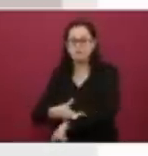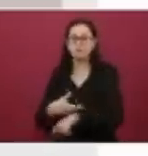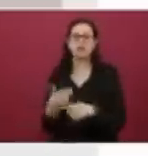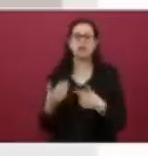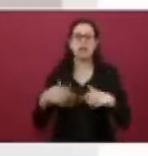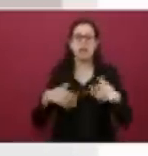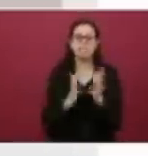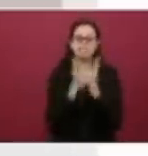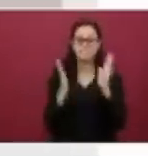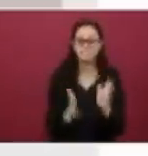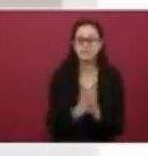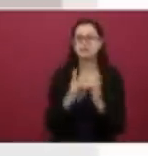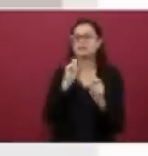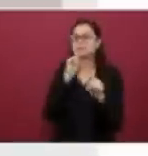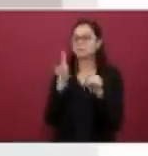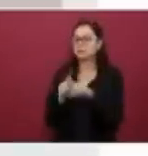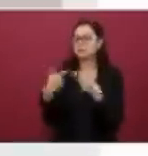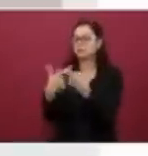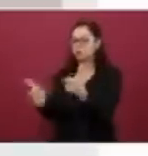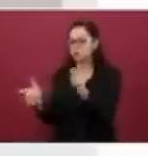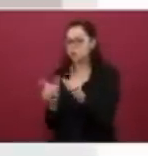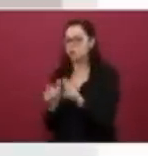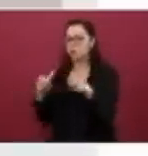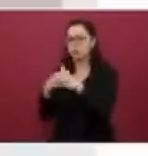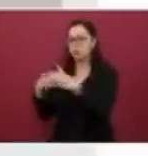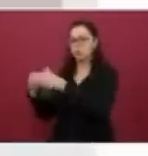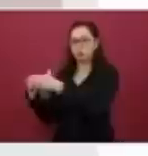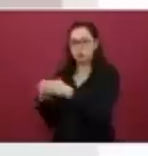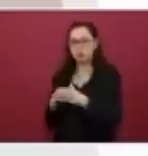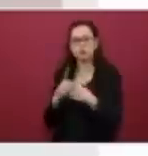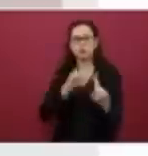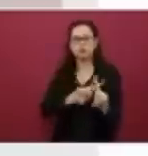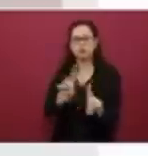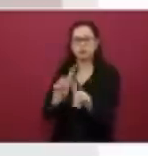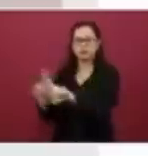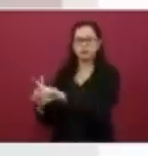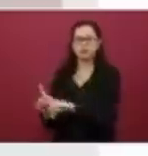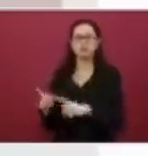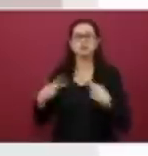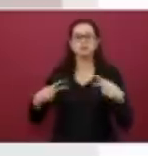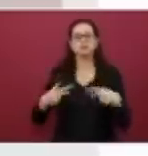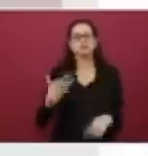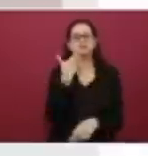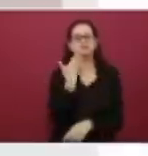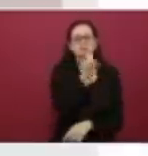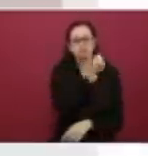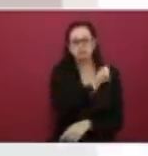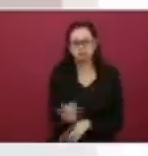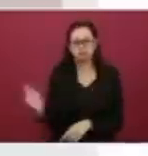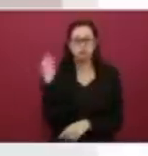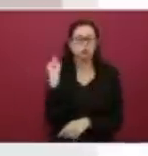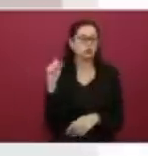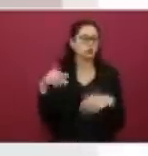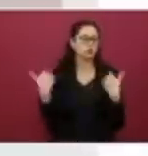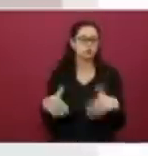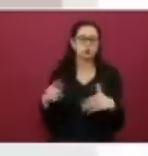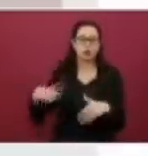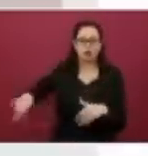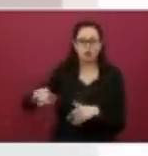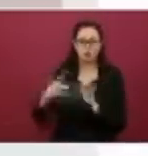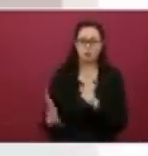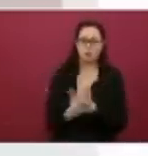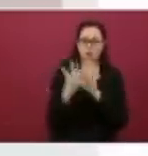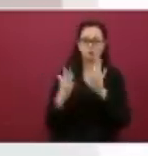de los colectivos y de las personas expuestas y expertas fue preponderante en el